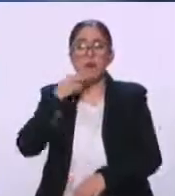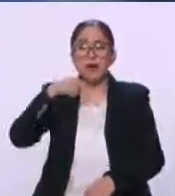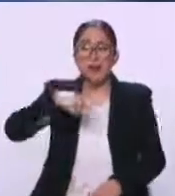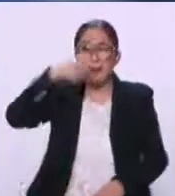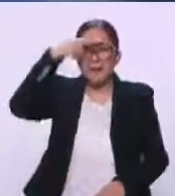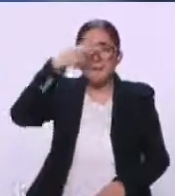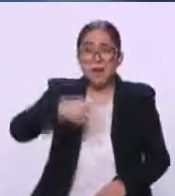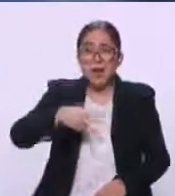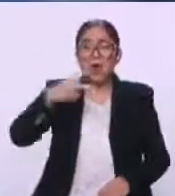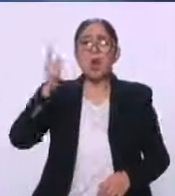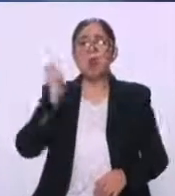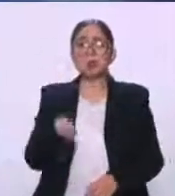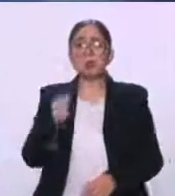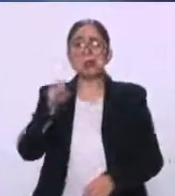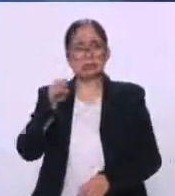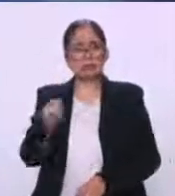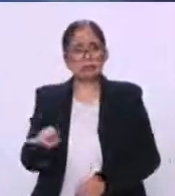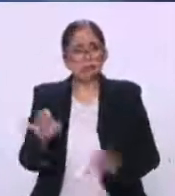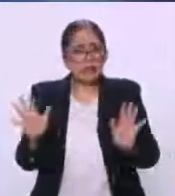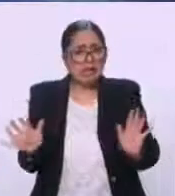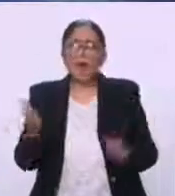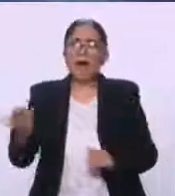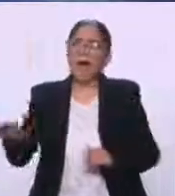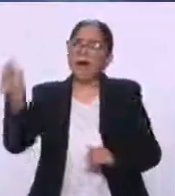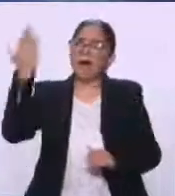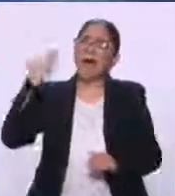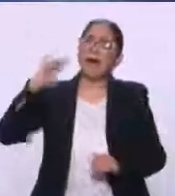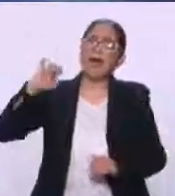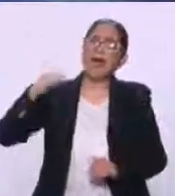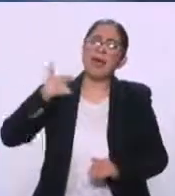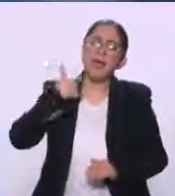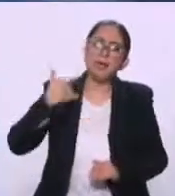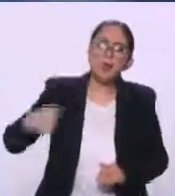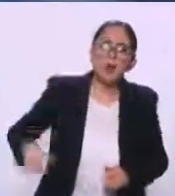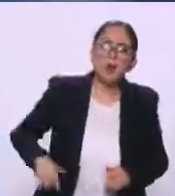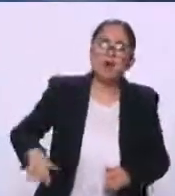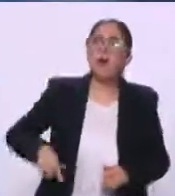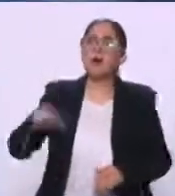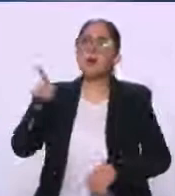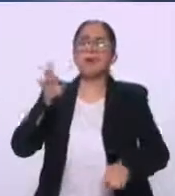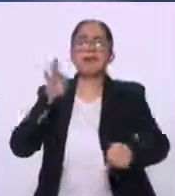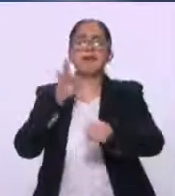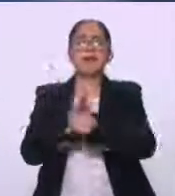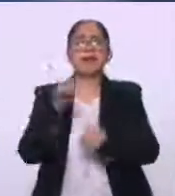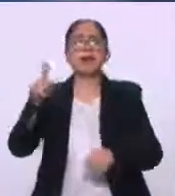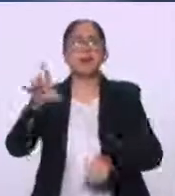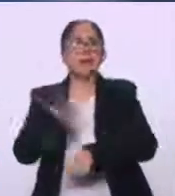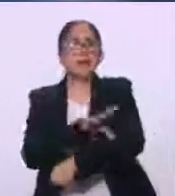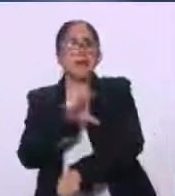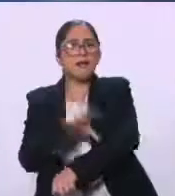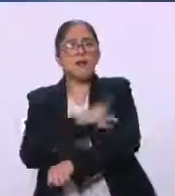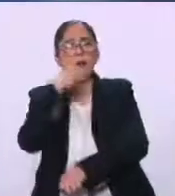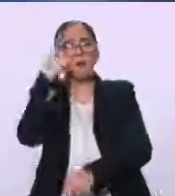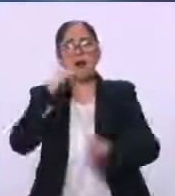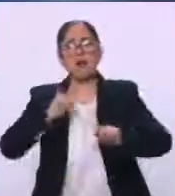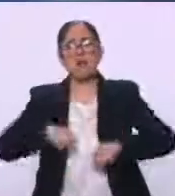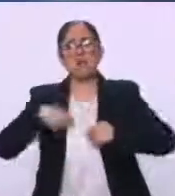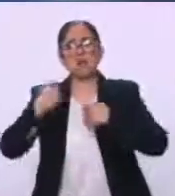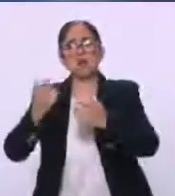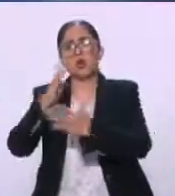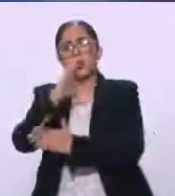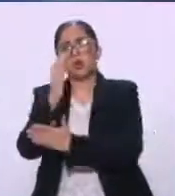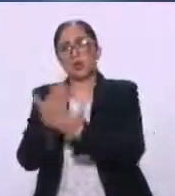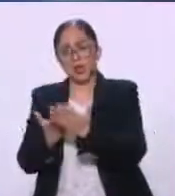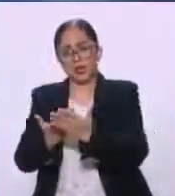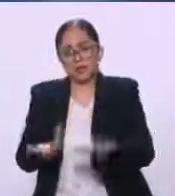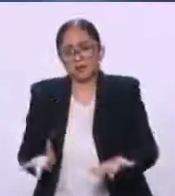generaron energía renovable en México, es decir, las administraciones anteriores defendieron este tipo de energía con estos contratos. Hace 7 años que fue